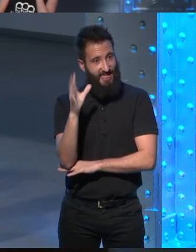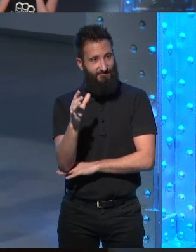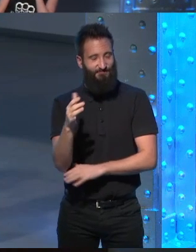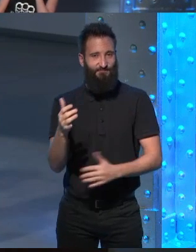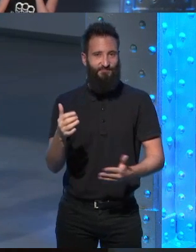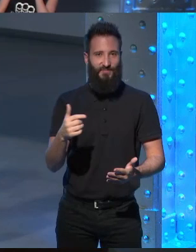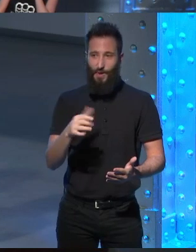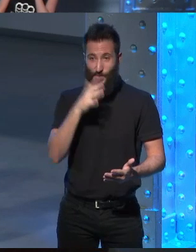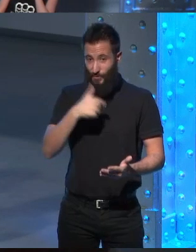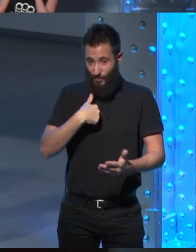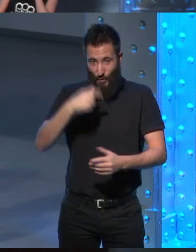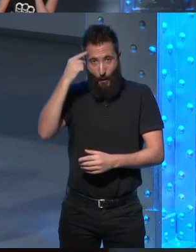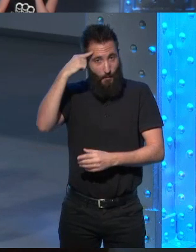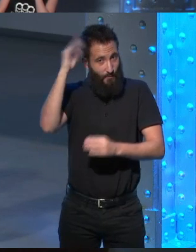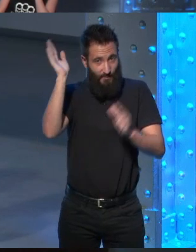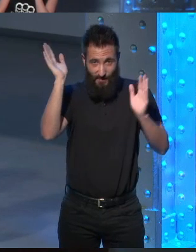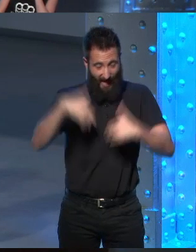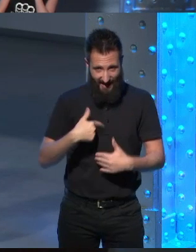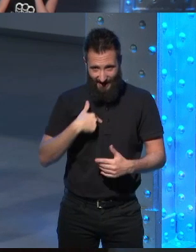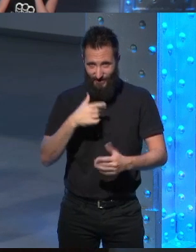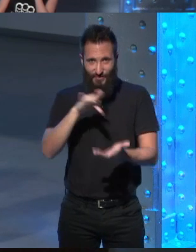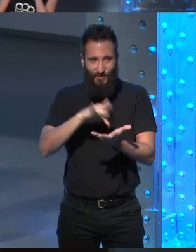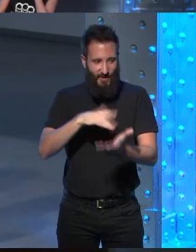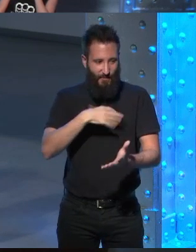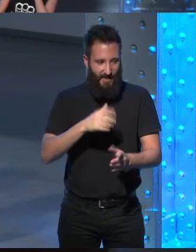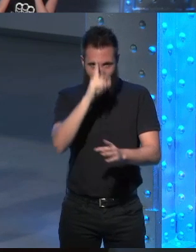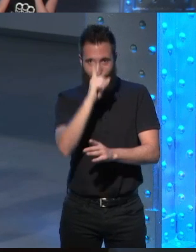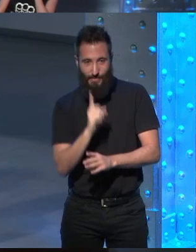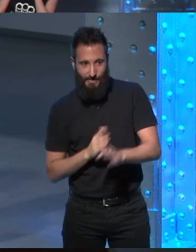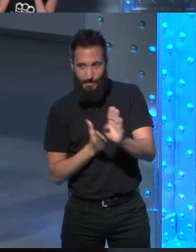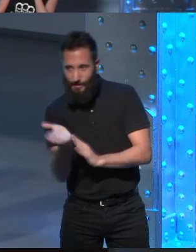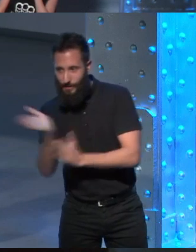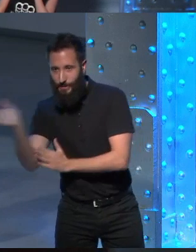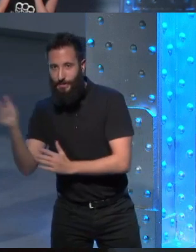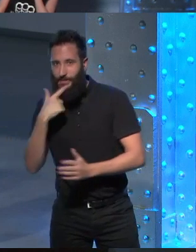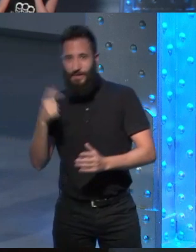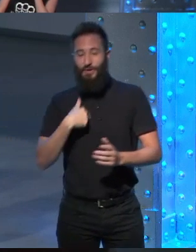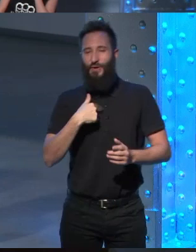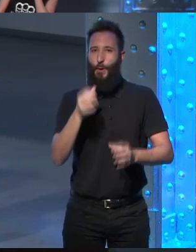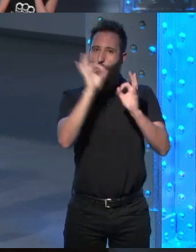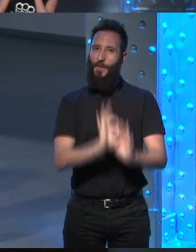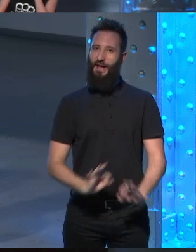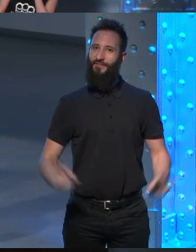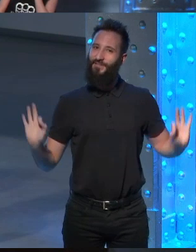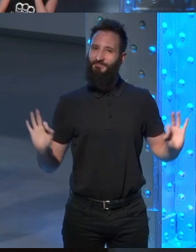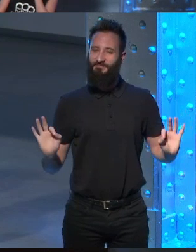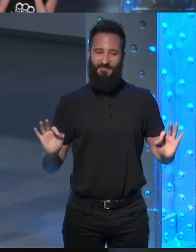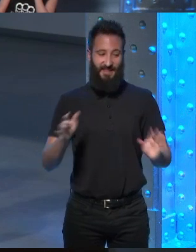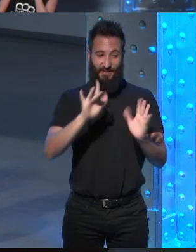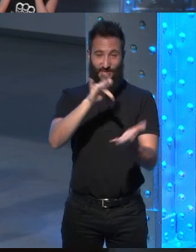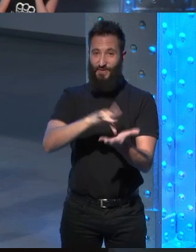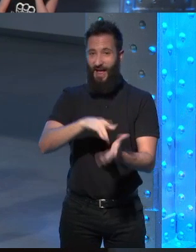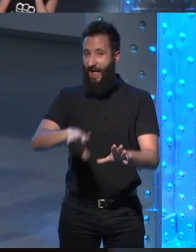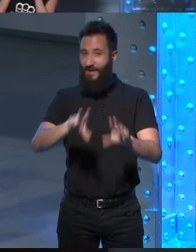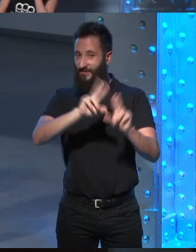es que cuando uno no sabe, se escapa por donde puede, que es lo que me pasa a mí. Y entonces me escapo, pero quedo bien, o sea que al final me lo